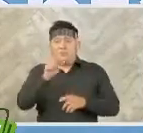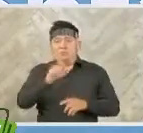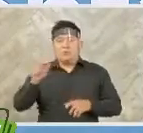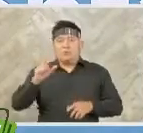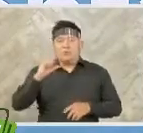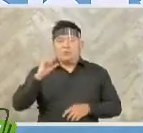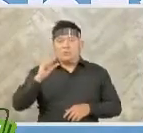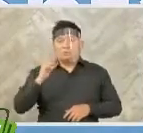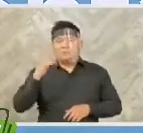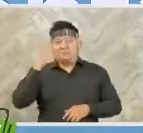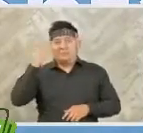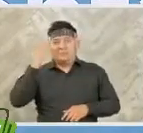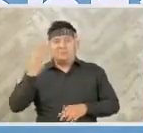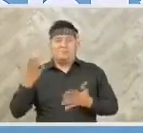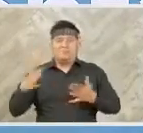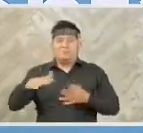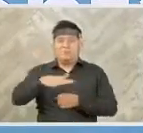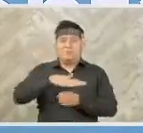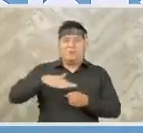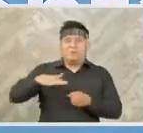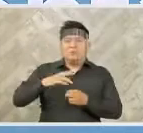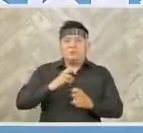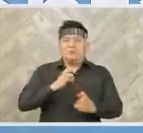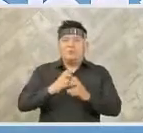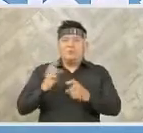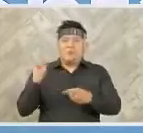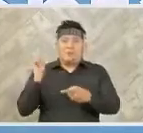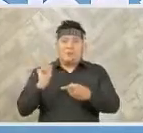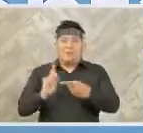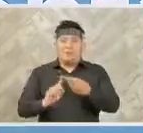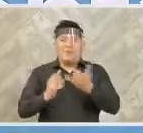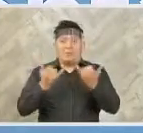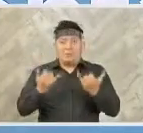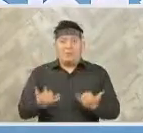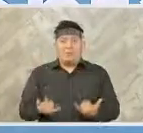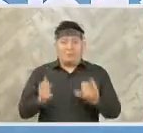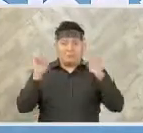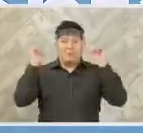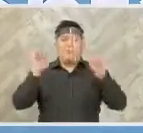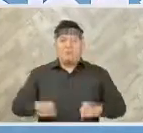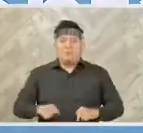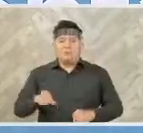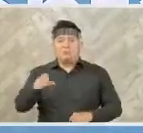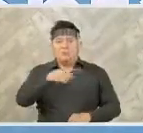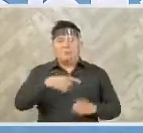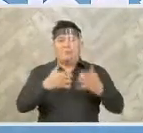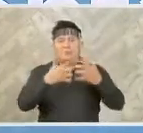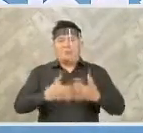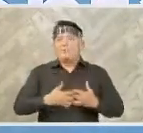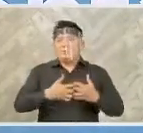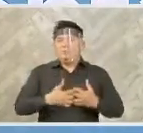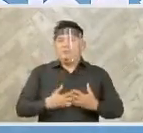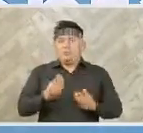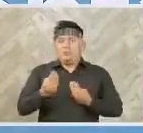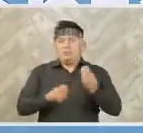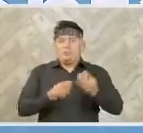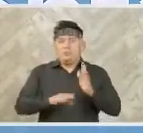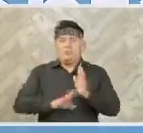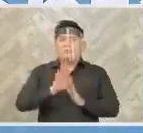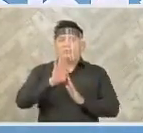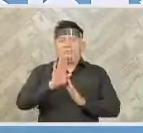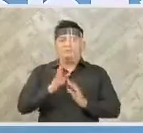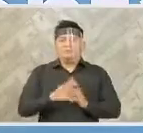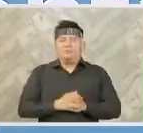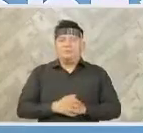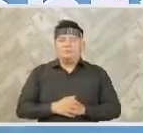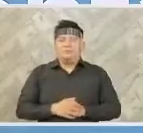en medio de tantas dificultades que históricamente hemos tenido, es posible, se puede hacer empresas y hacerlas muy bien y crecer y tener éxito. Por